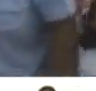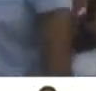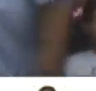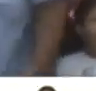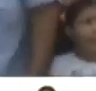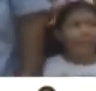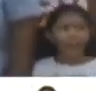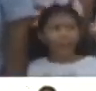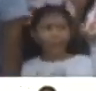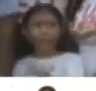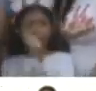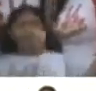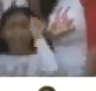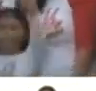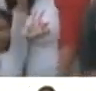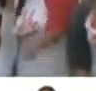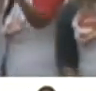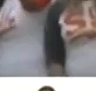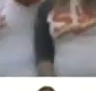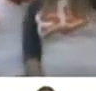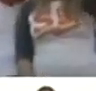decimos...